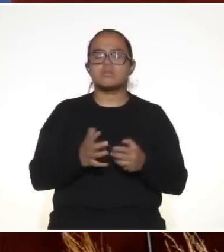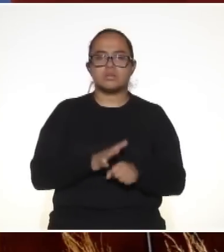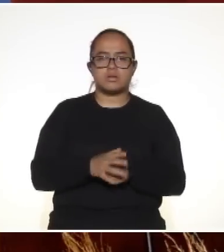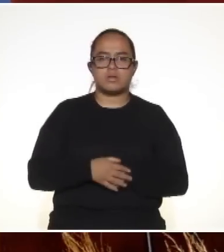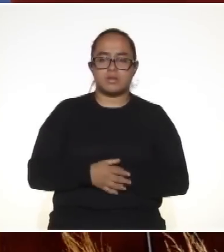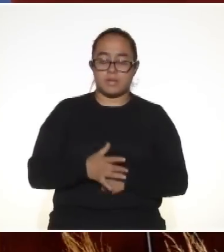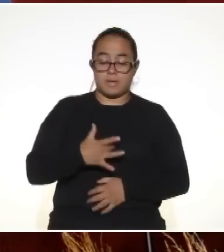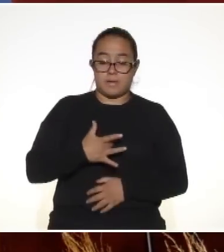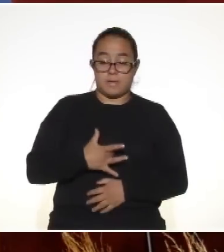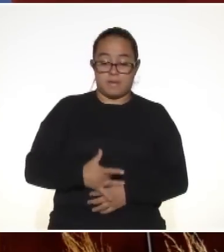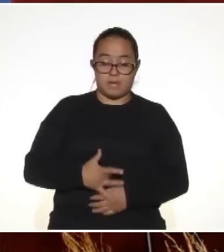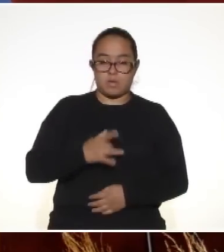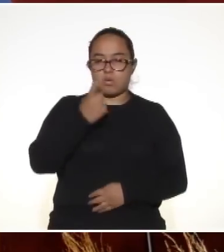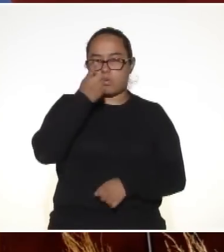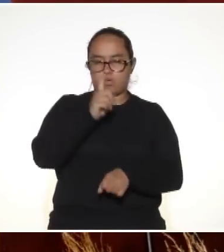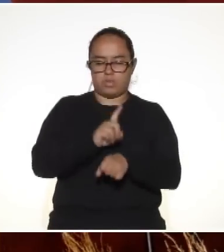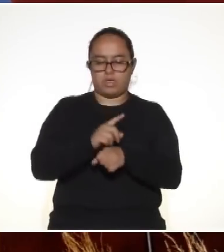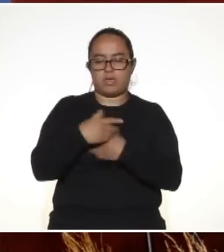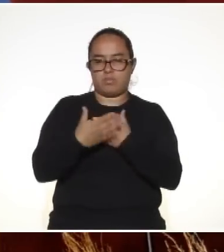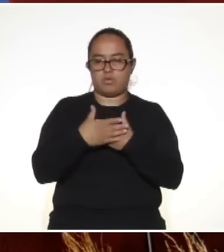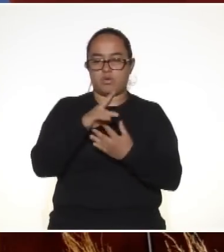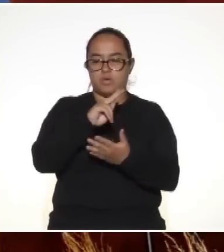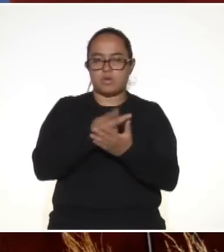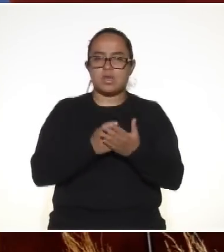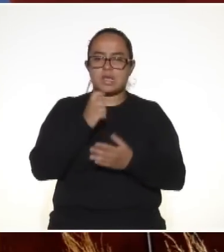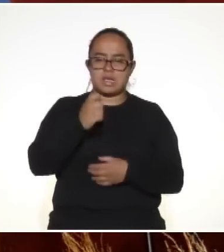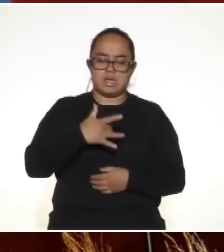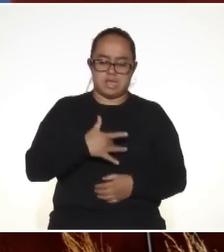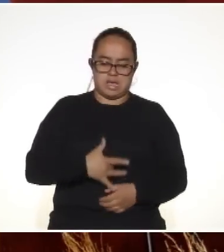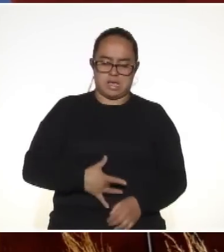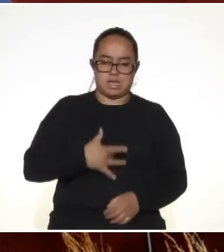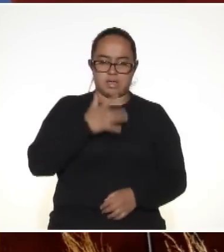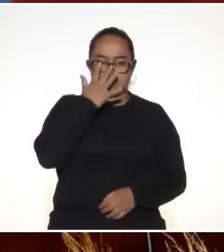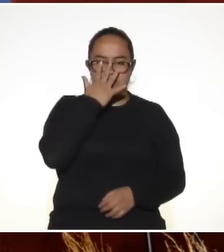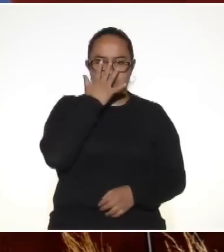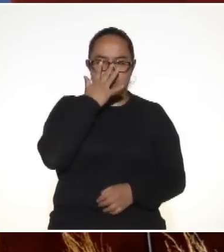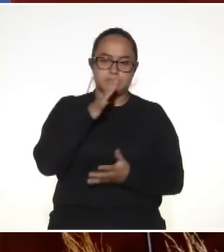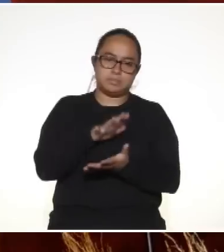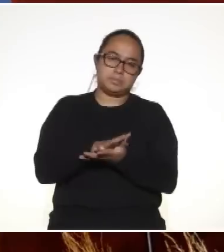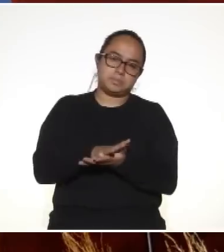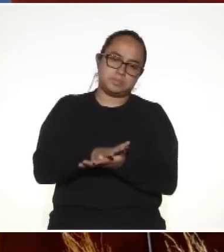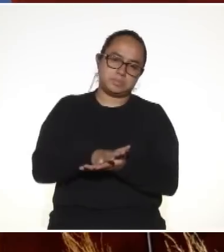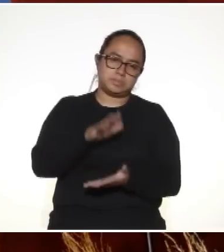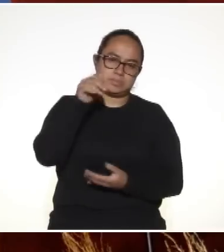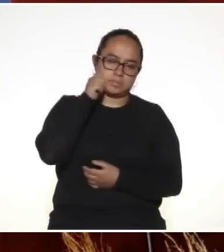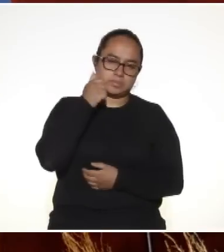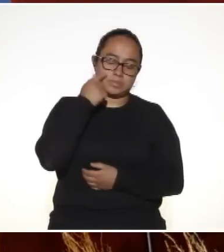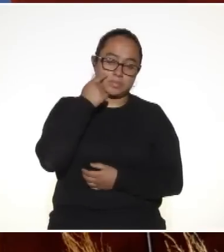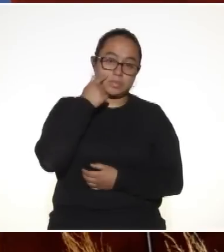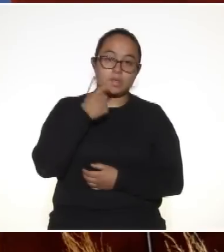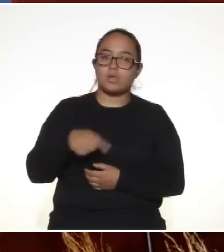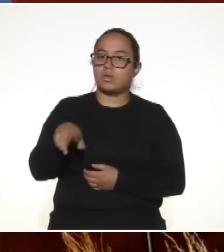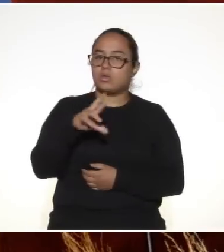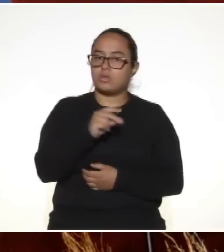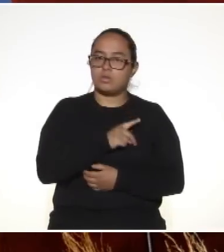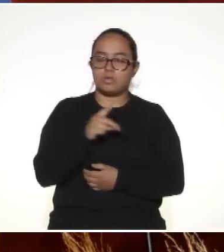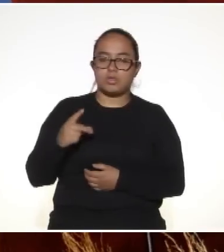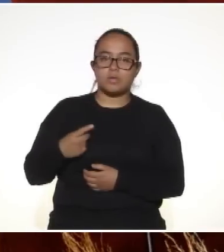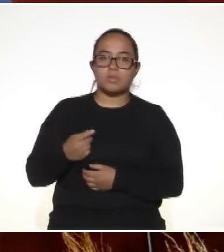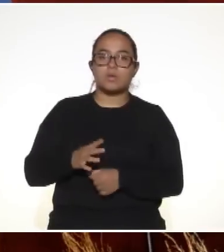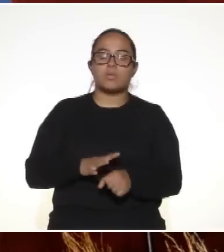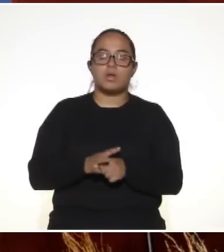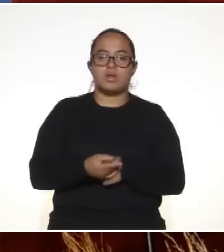las gastroenteritis, y un día vamos a hacer un programa aquí en Diálogo sobre gastroenteritis. La gran mayoría de ellas, ahora sí voy a decir lo que no hacer,